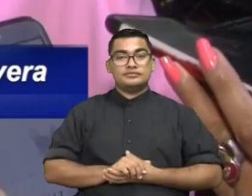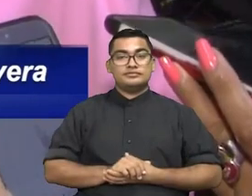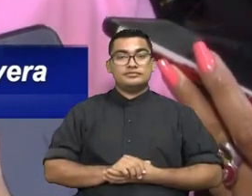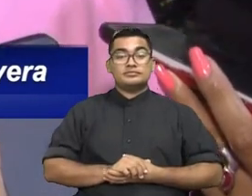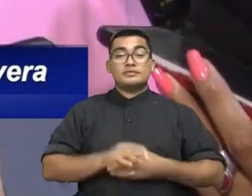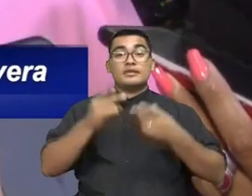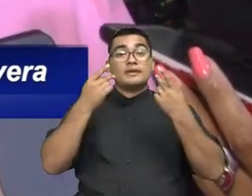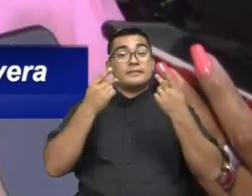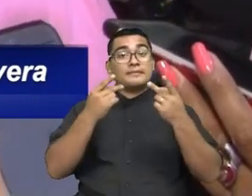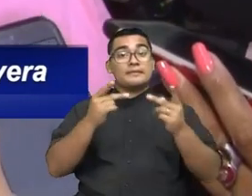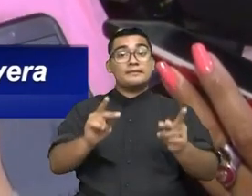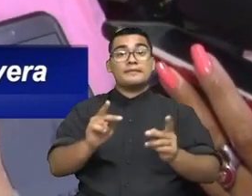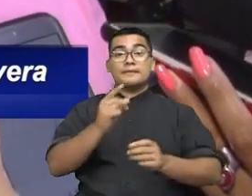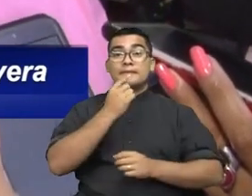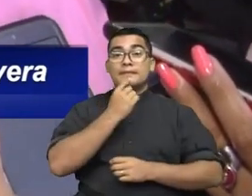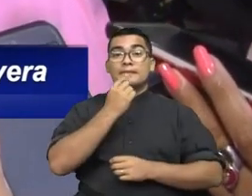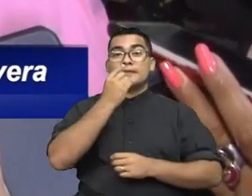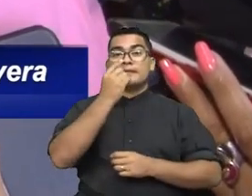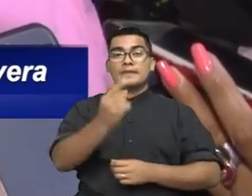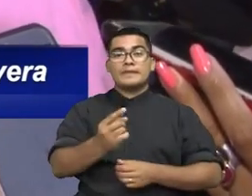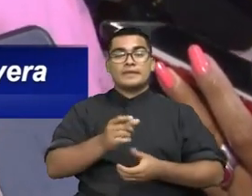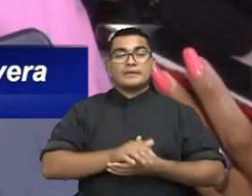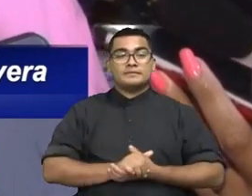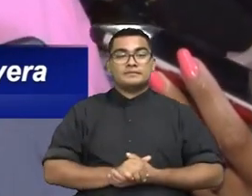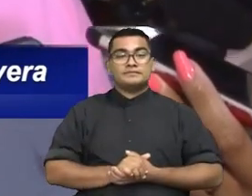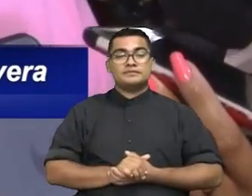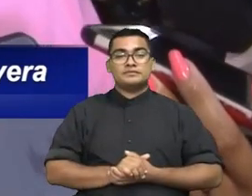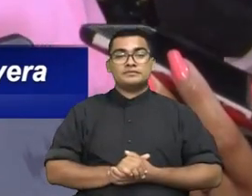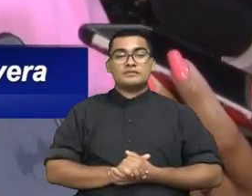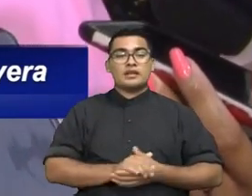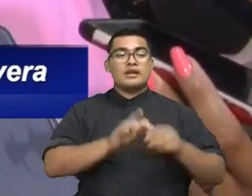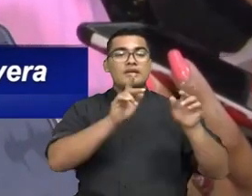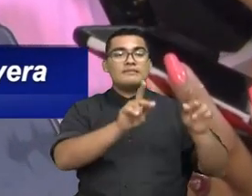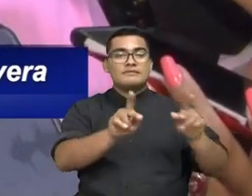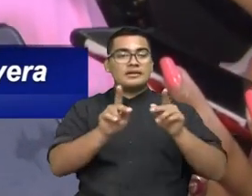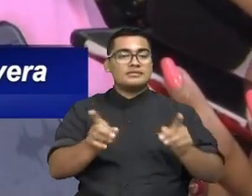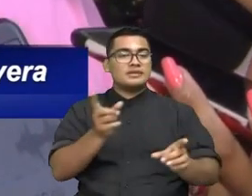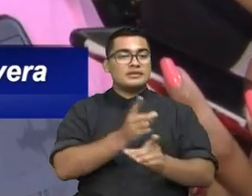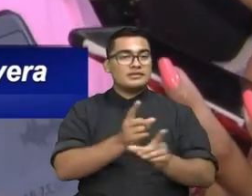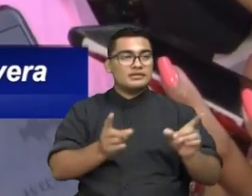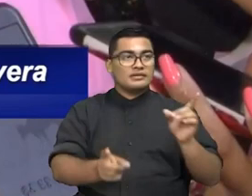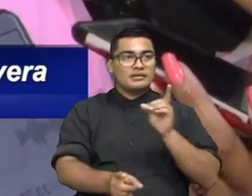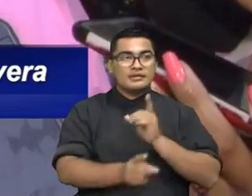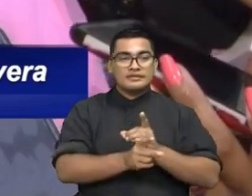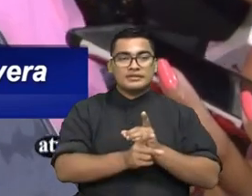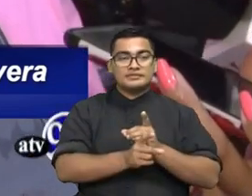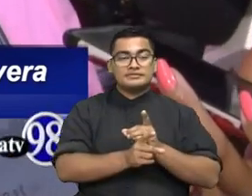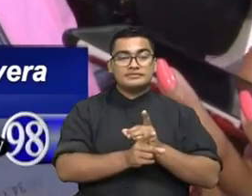Pero además, de los morosos,